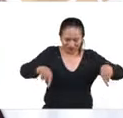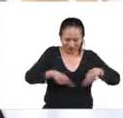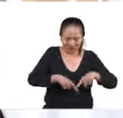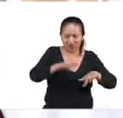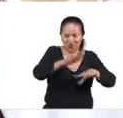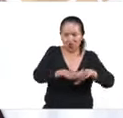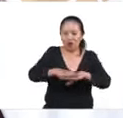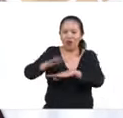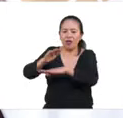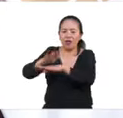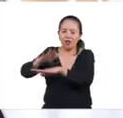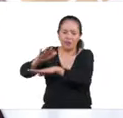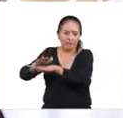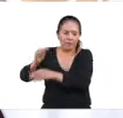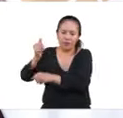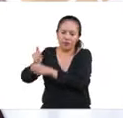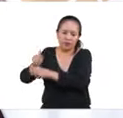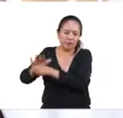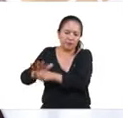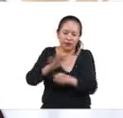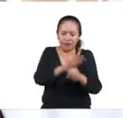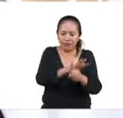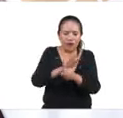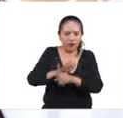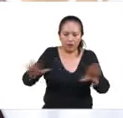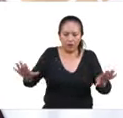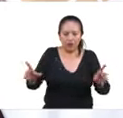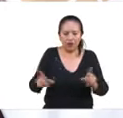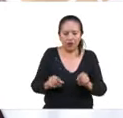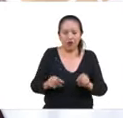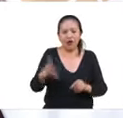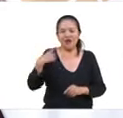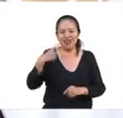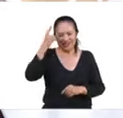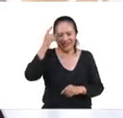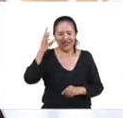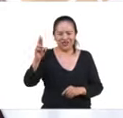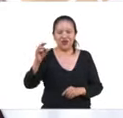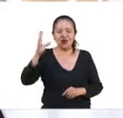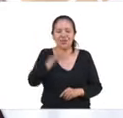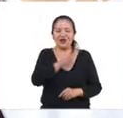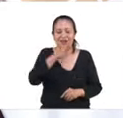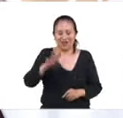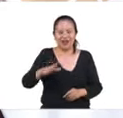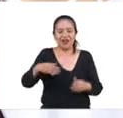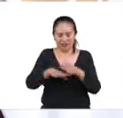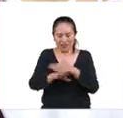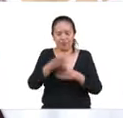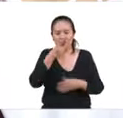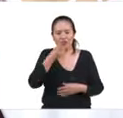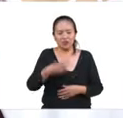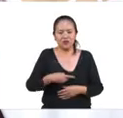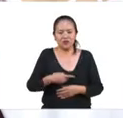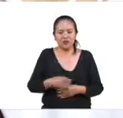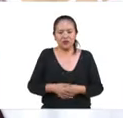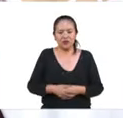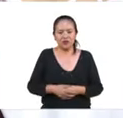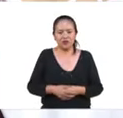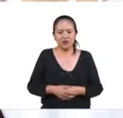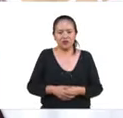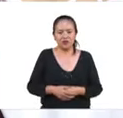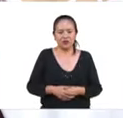presentó el director general del metro, que viene a las reuniones de seguridad en este periodo,